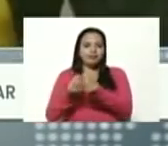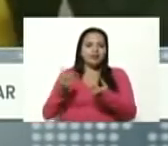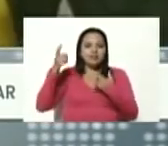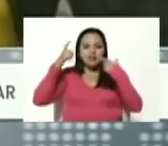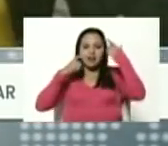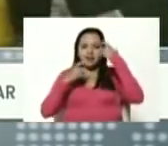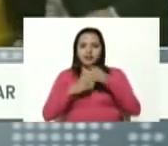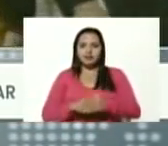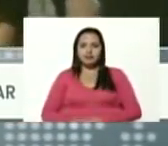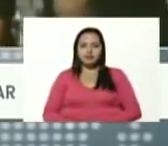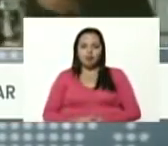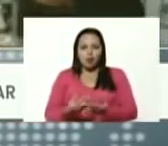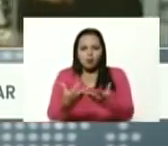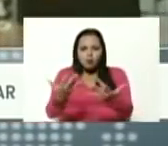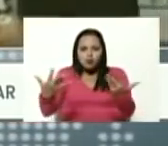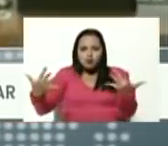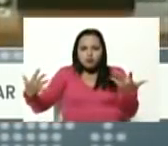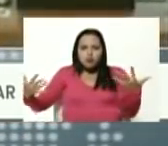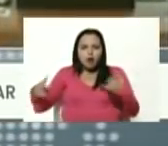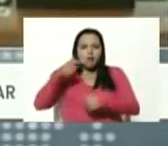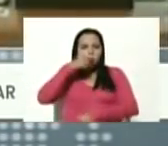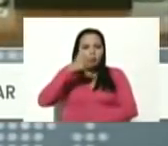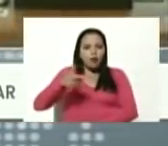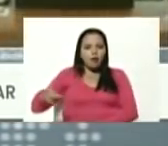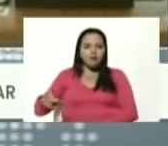Río de Pueblo, Kevin.